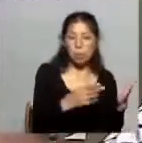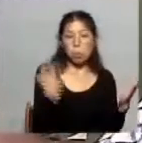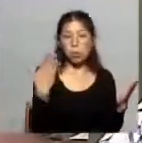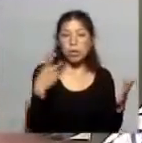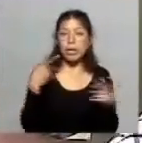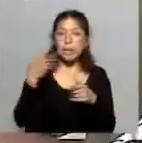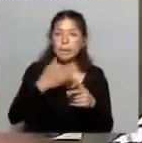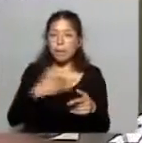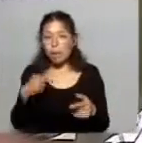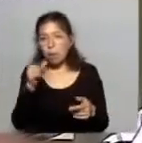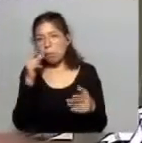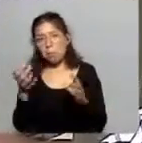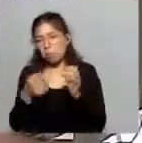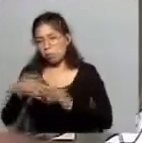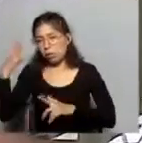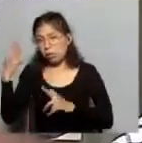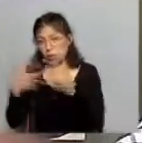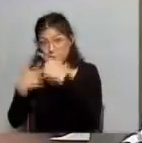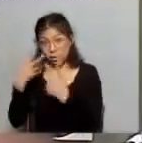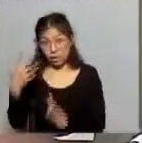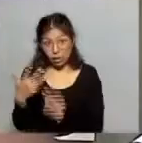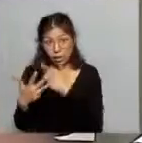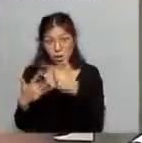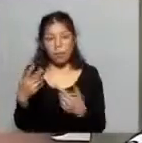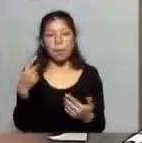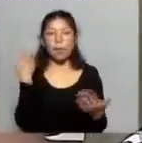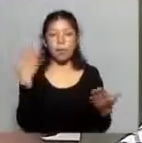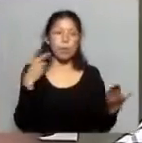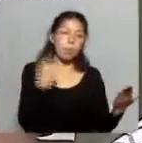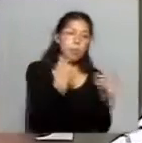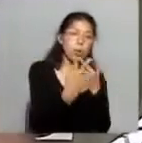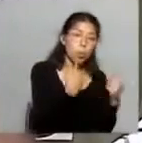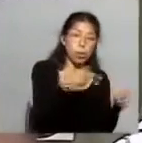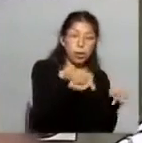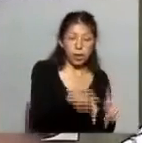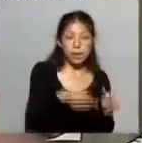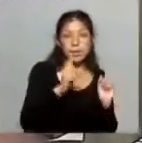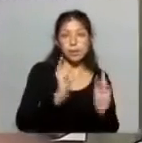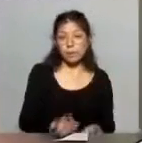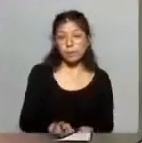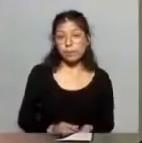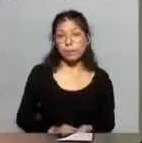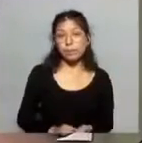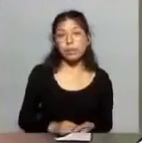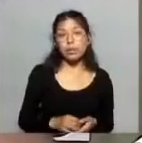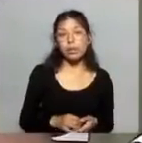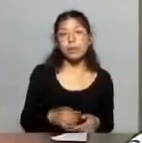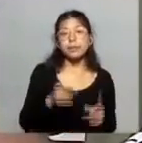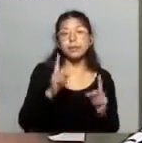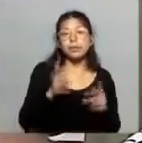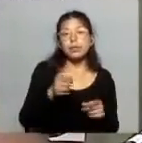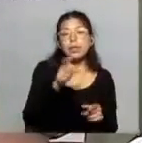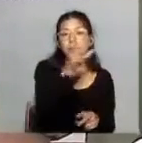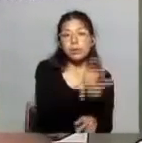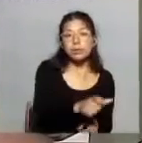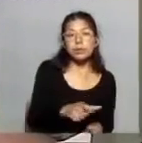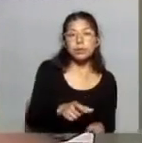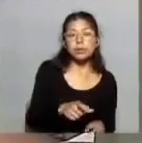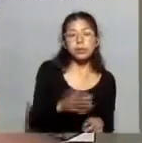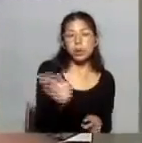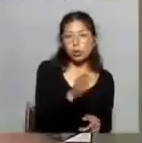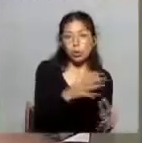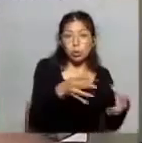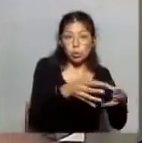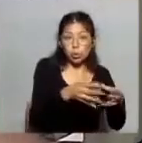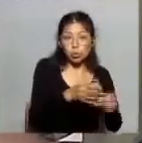en la subsecretaría de coordinación educativa con vanes humacata y el equipo de